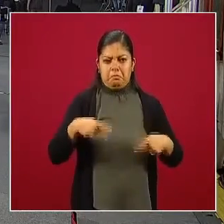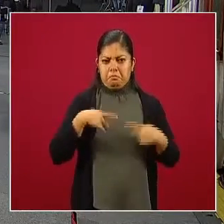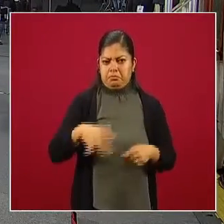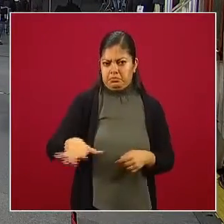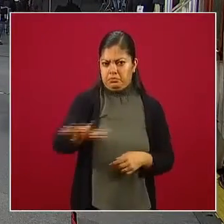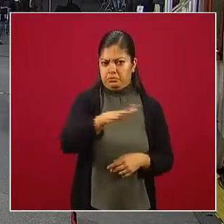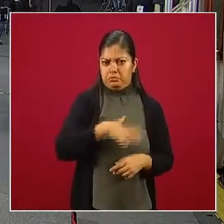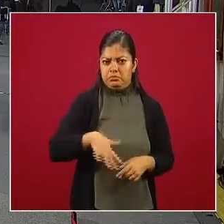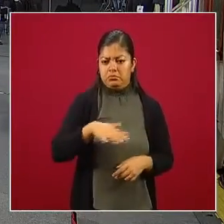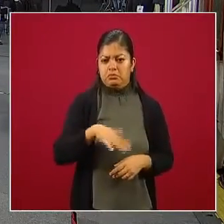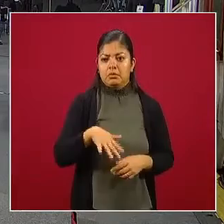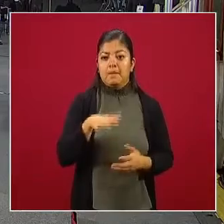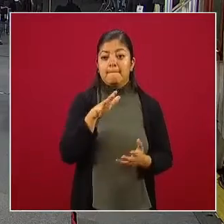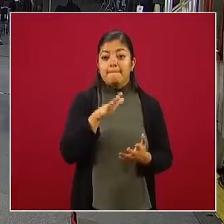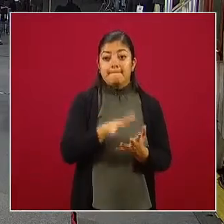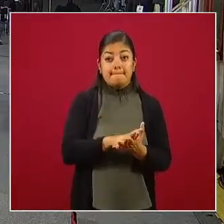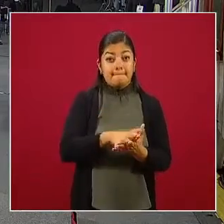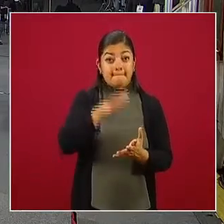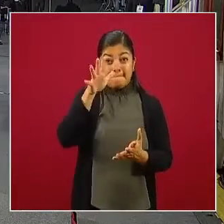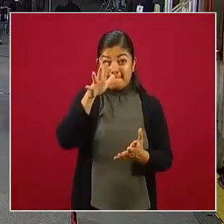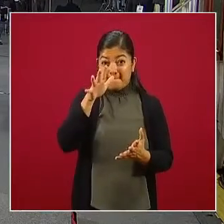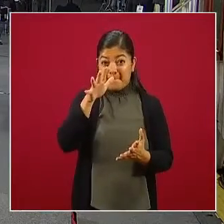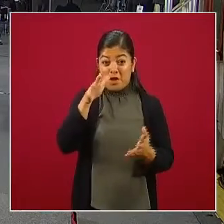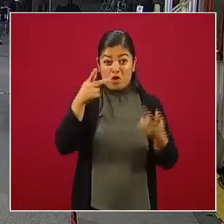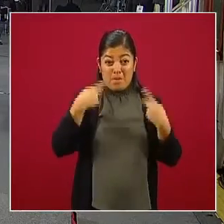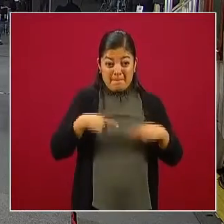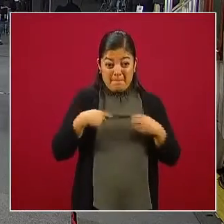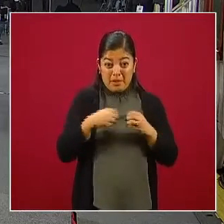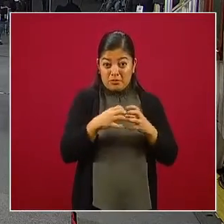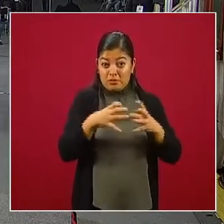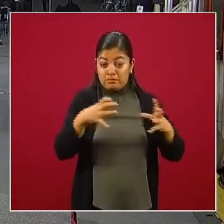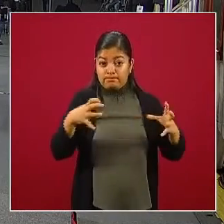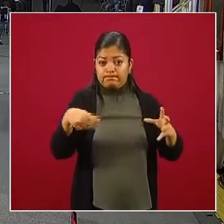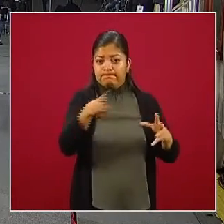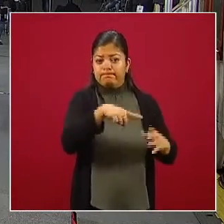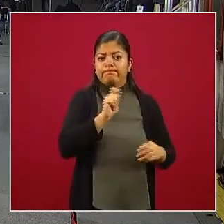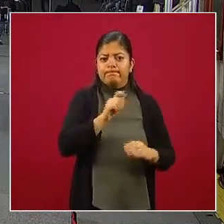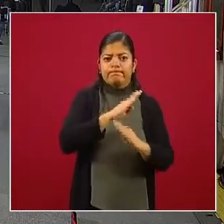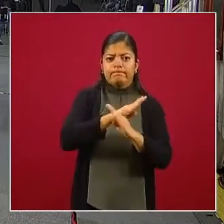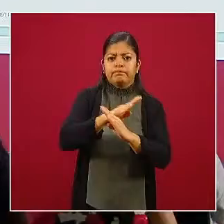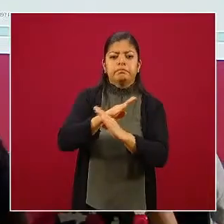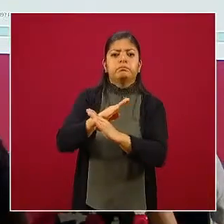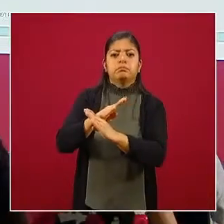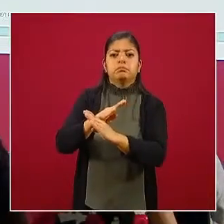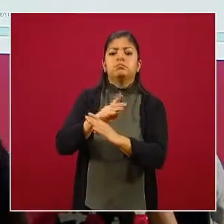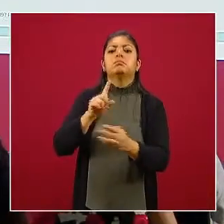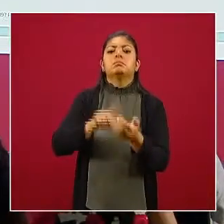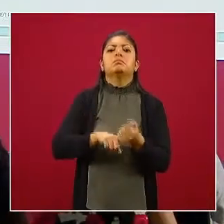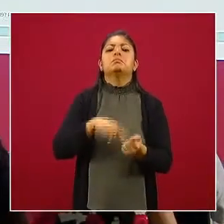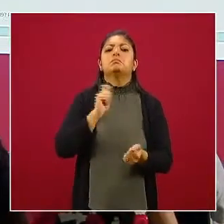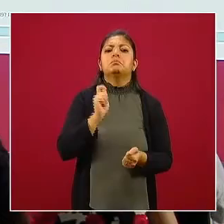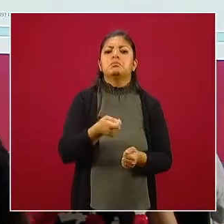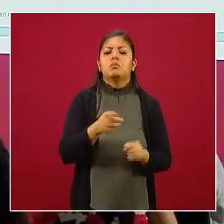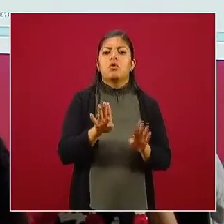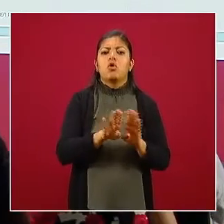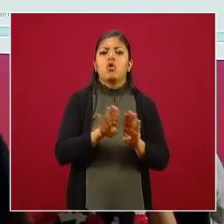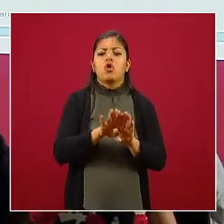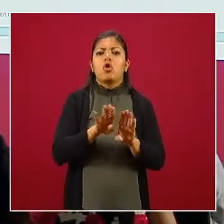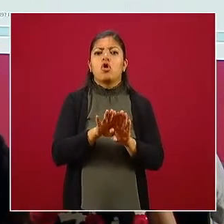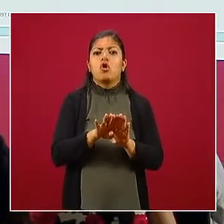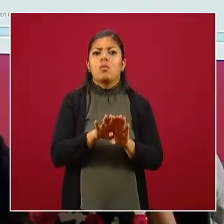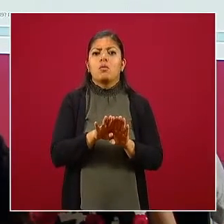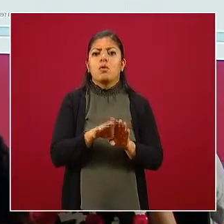personas, entre mayor cantidad de personas inmunes, menor probabilidad de que